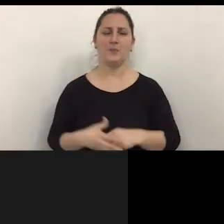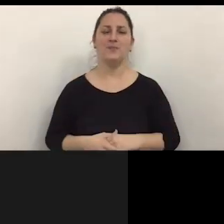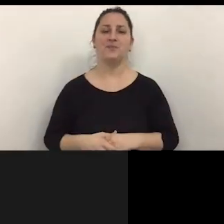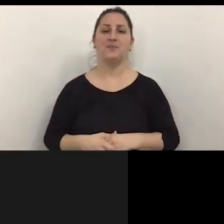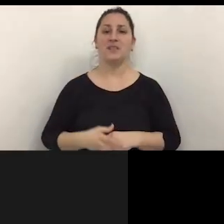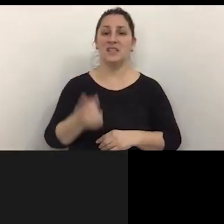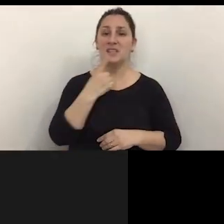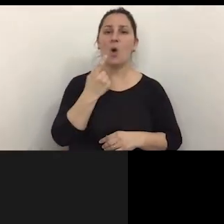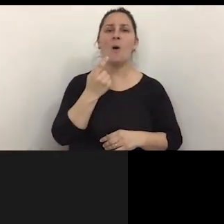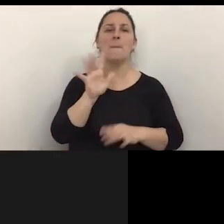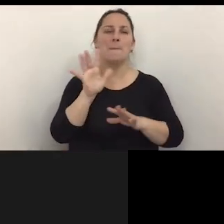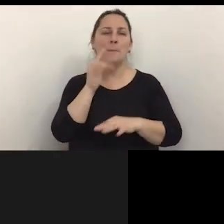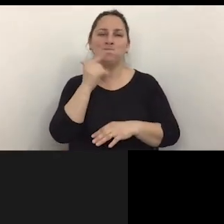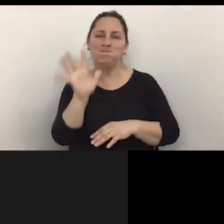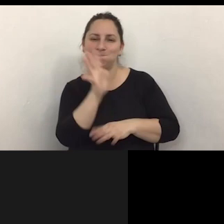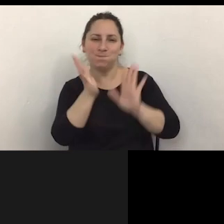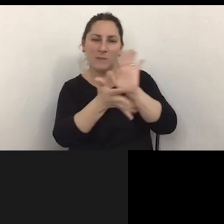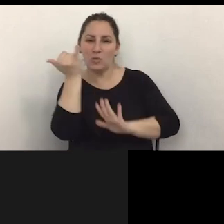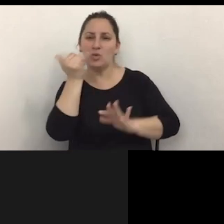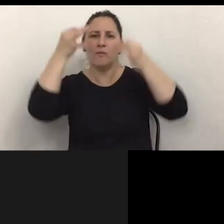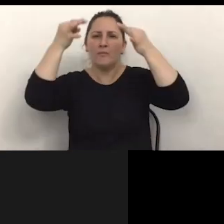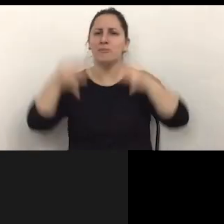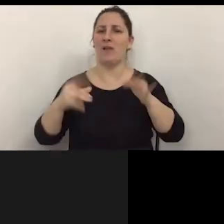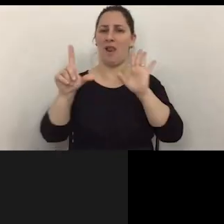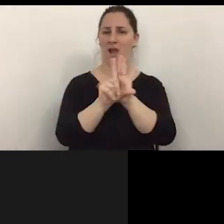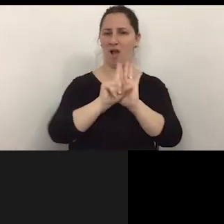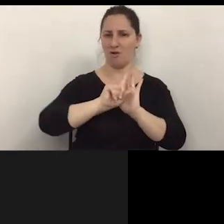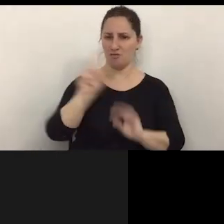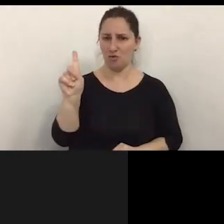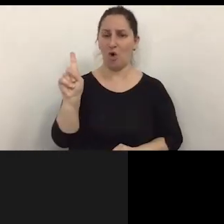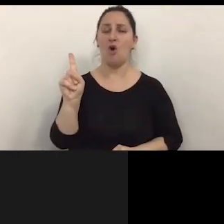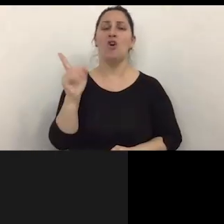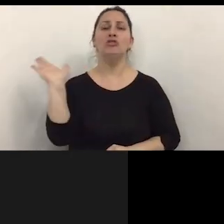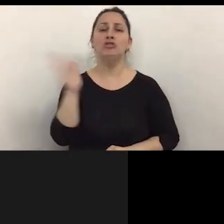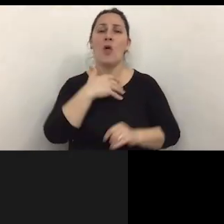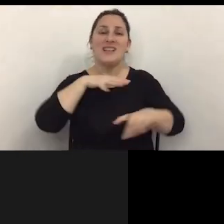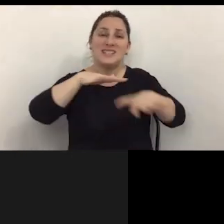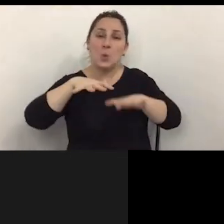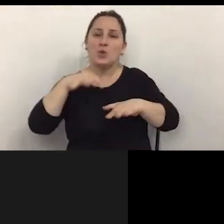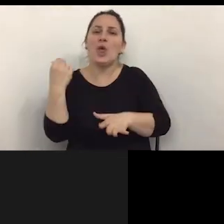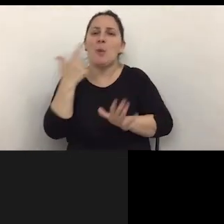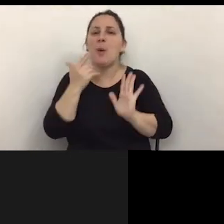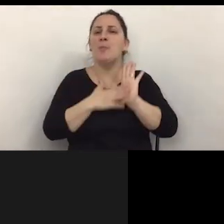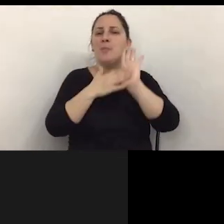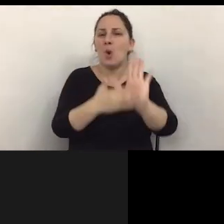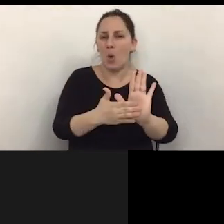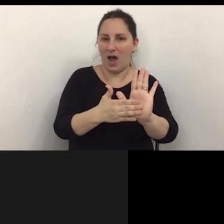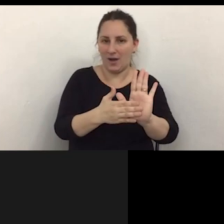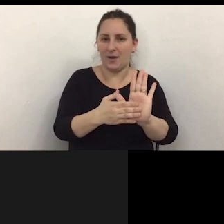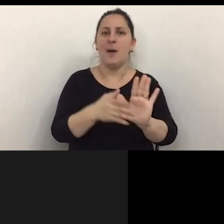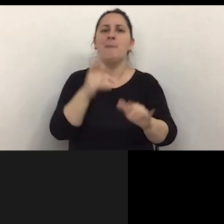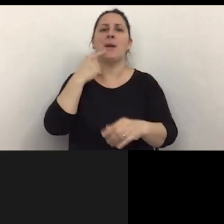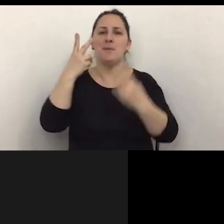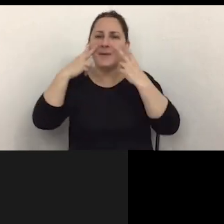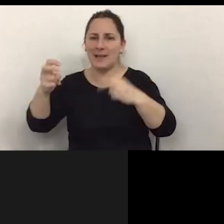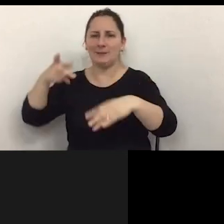netamente legal, sino que en todos los casos había que acreditar esas cuestiones, ¿no? El entorpecimiento de la investigación o la fuga de la